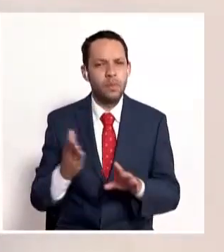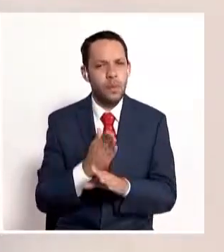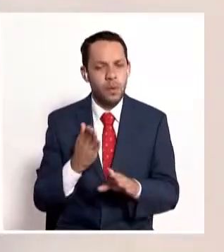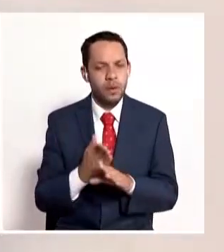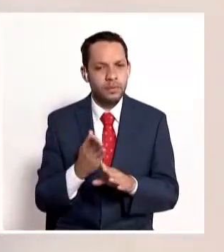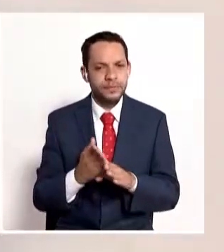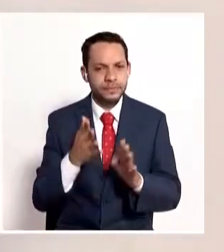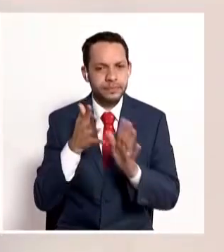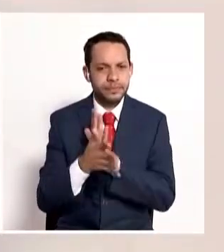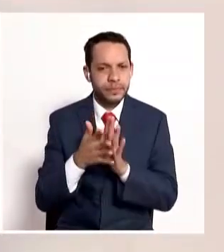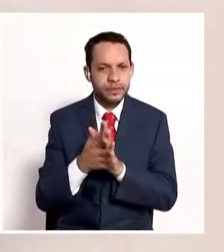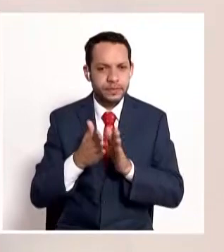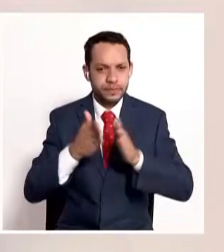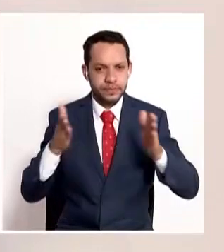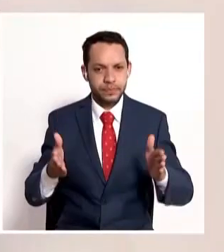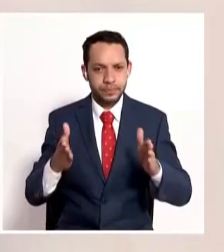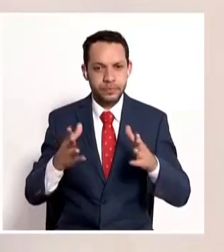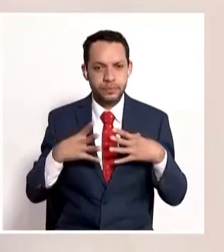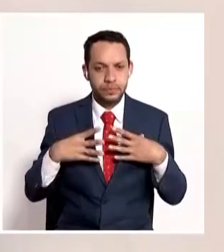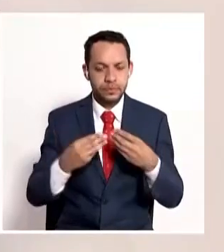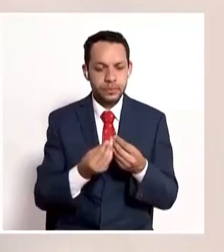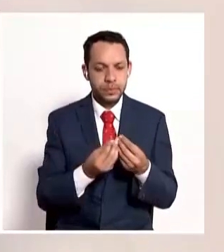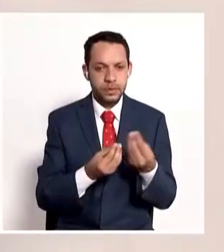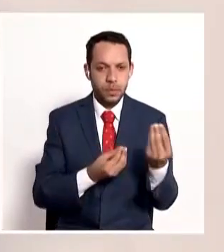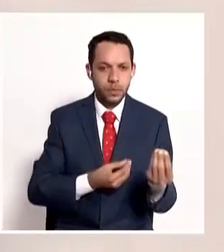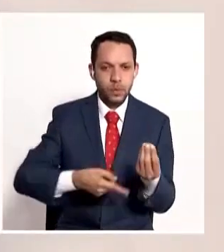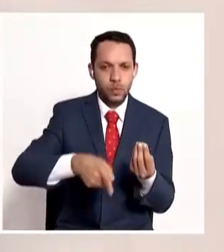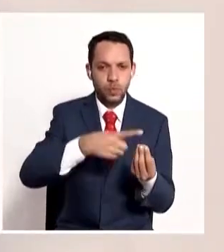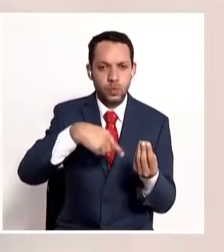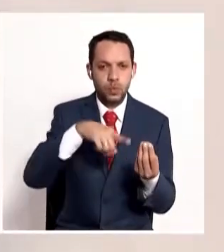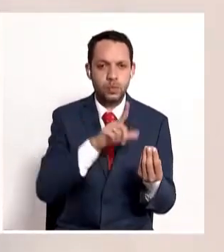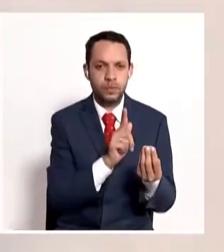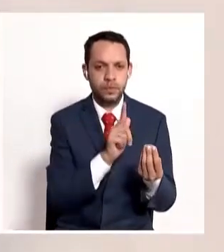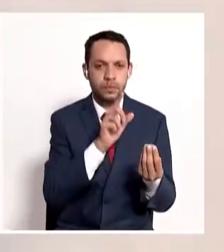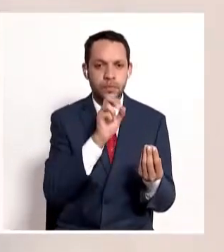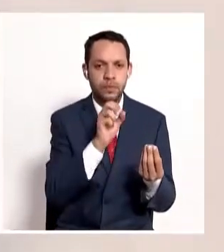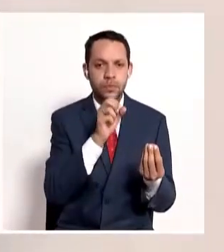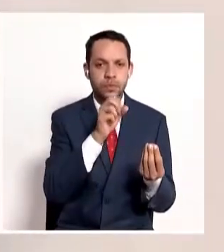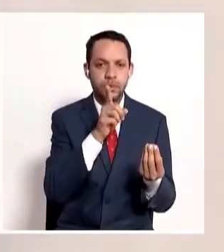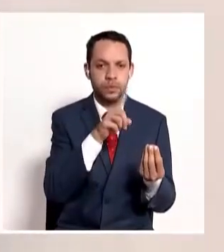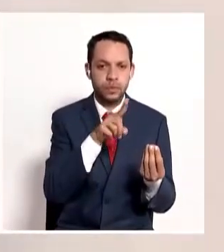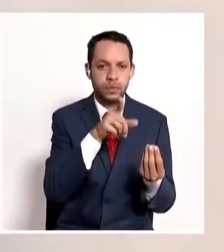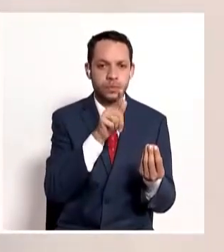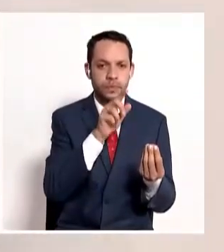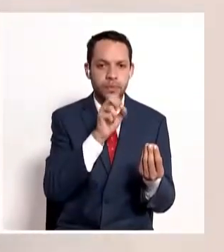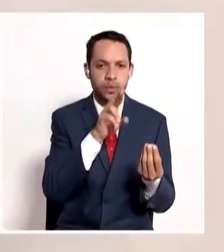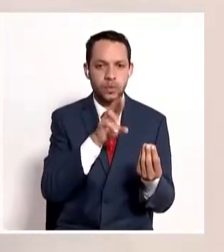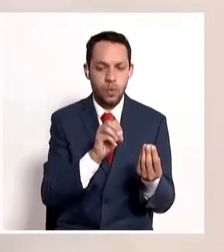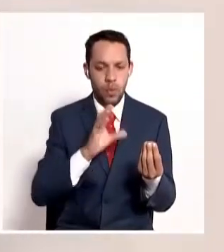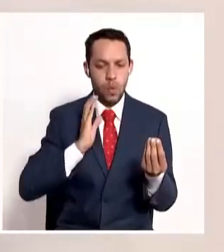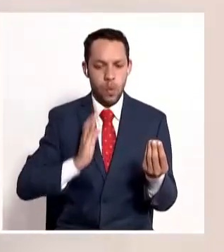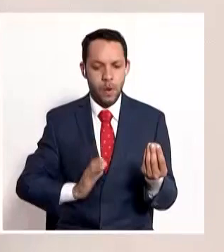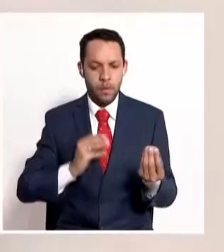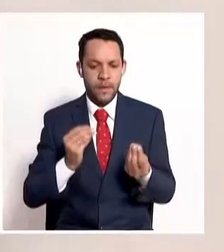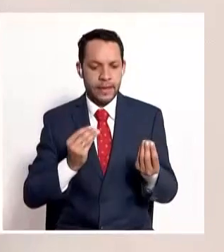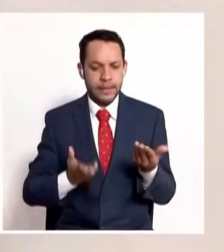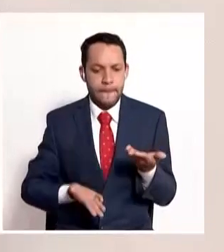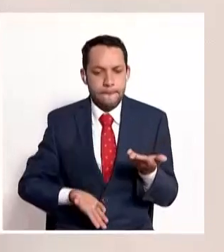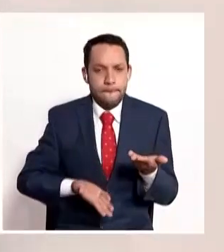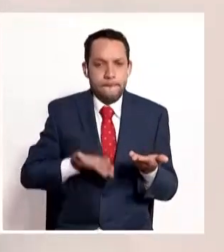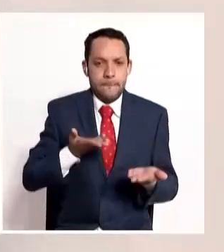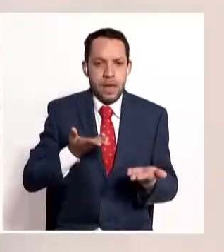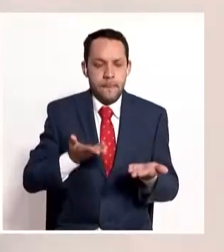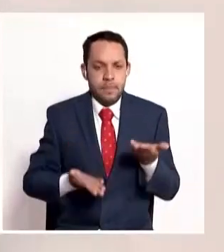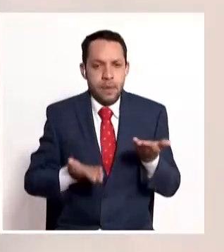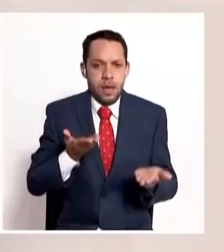que cuando yo tengo el fósforo muy elevado el cuerpo tiene que buscar la forma de compensarlo entonces